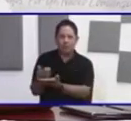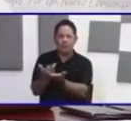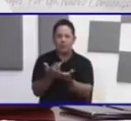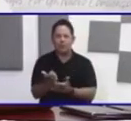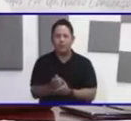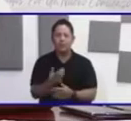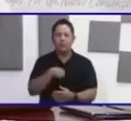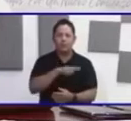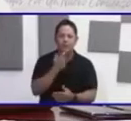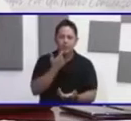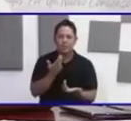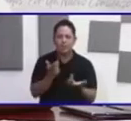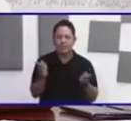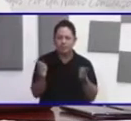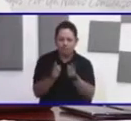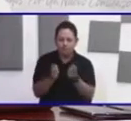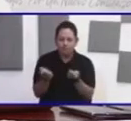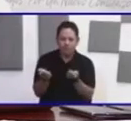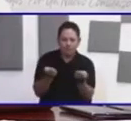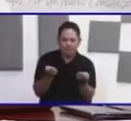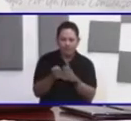tan estricta, se habían incluido